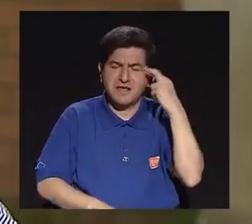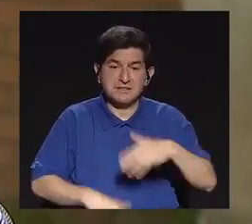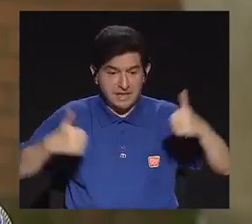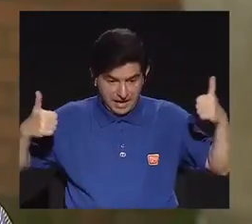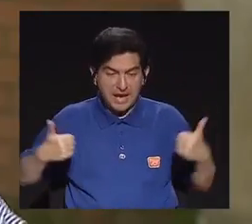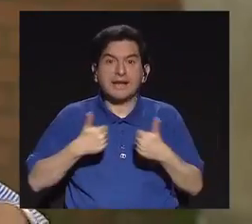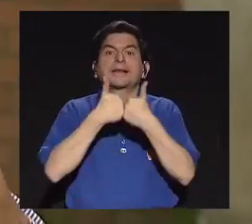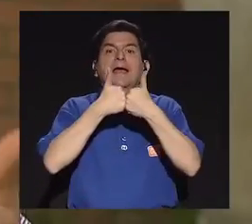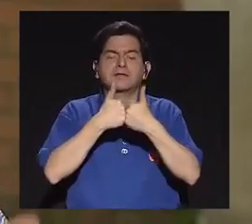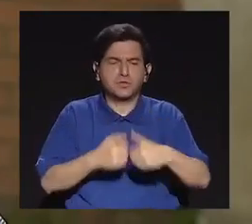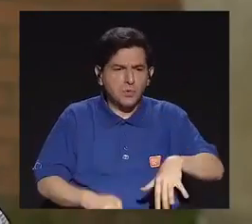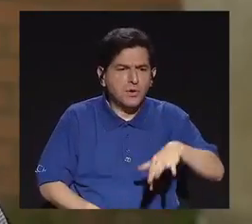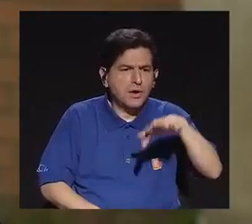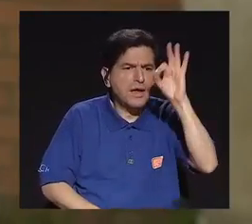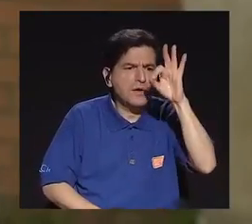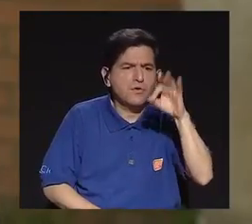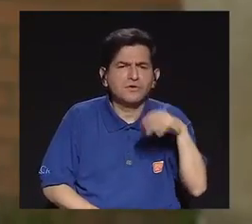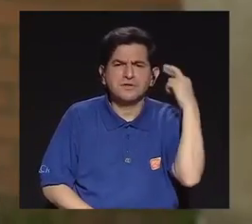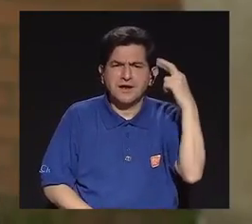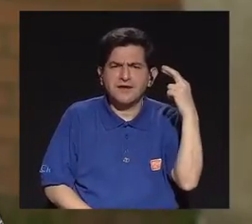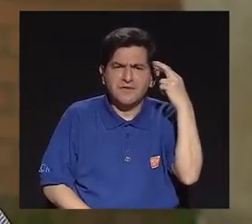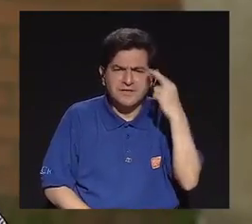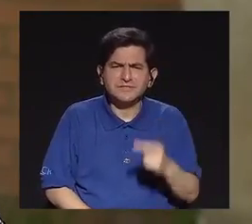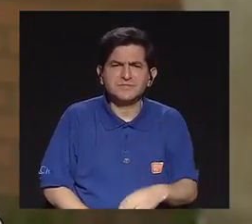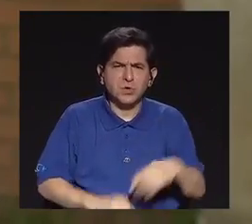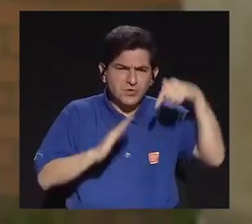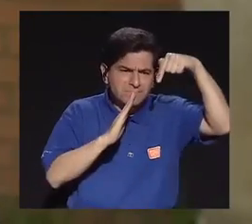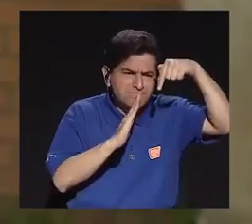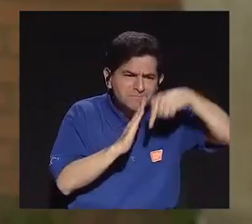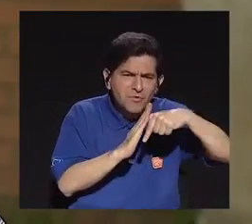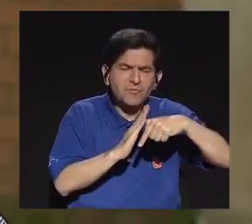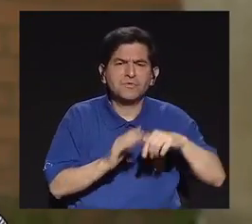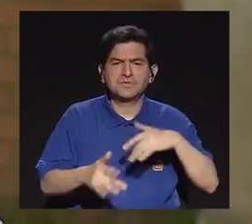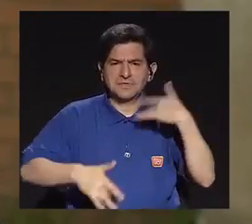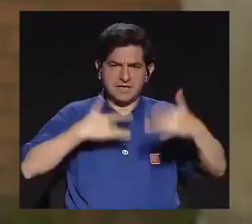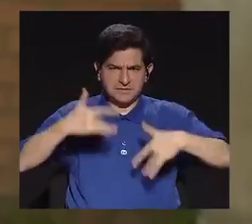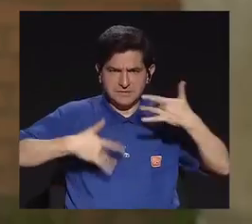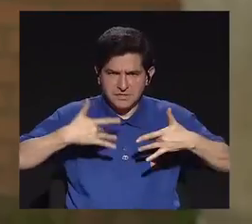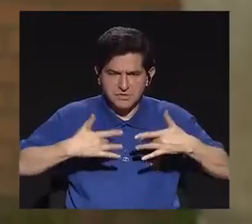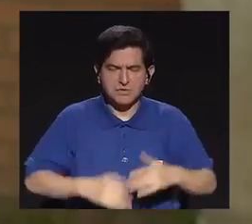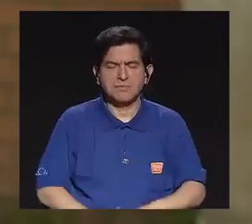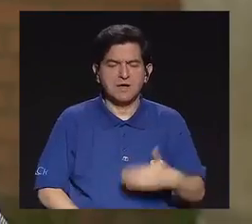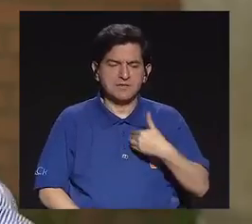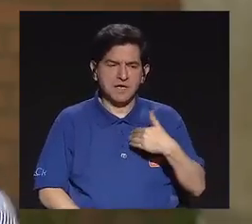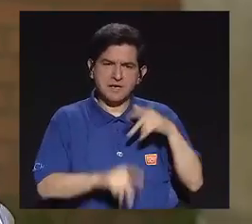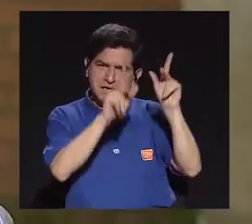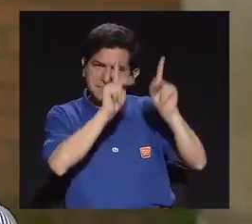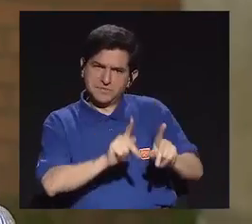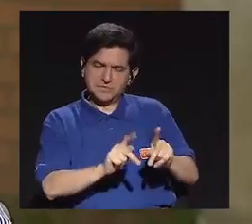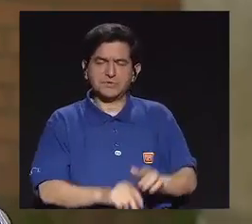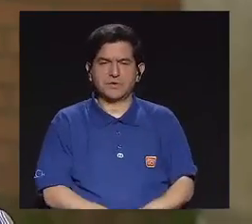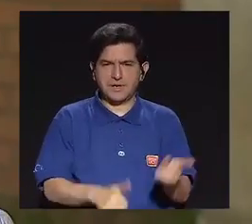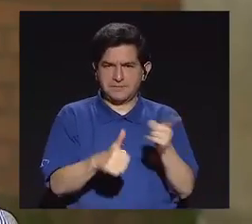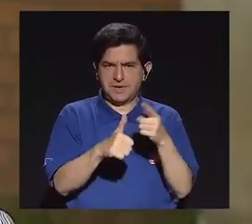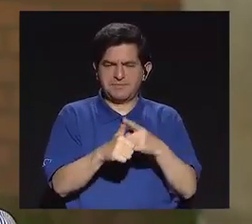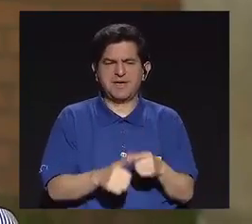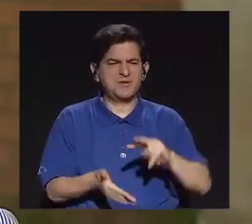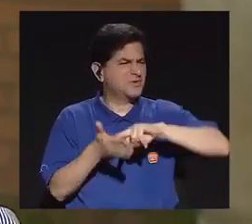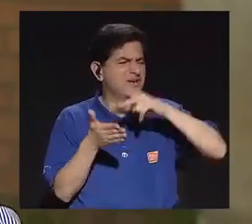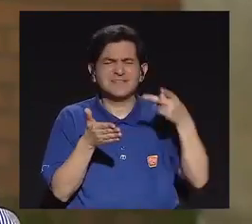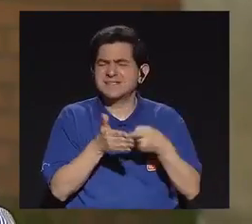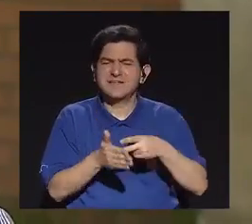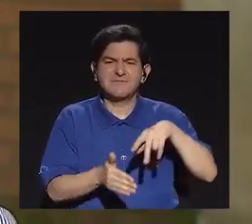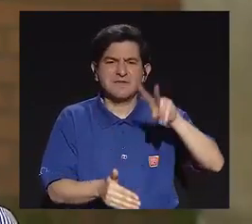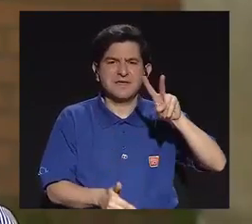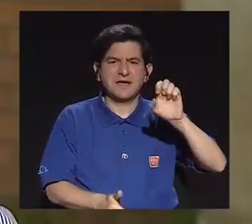el reto realmente es encontrar cuál es la causa de ese síntoma que tiene el paciente. Primero es importante definir el vértigo. ¿Qué